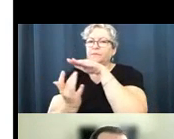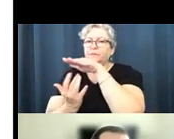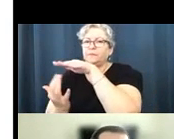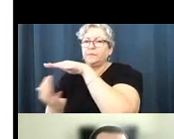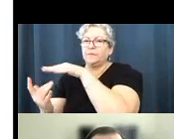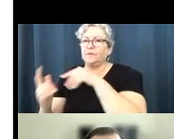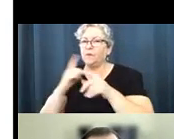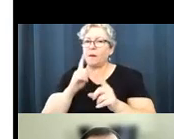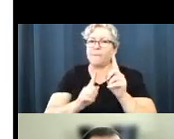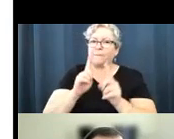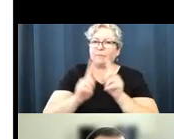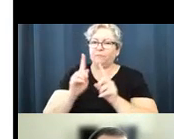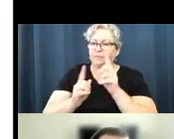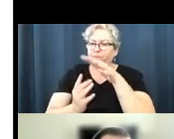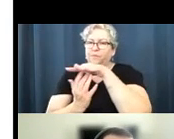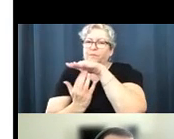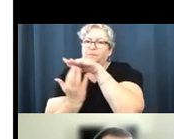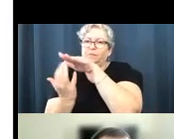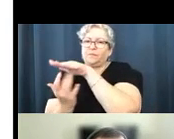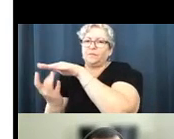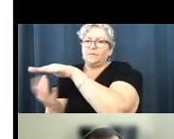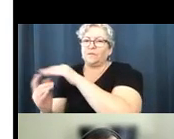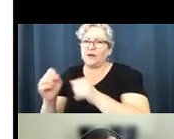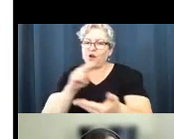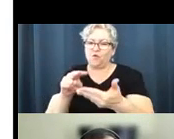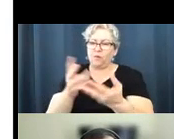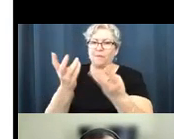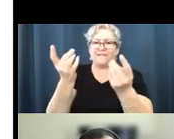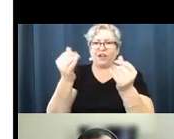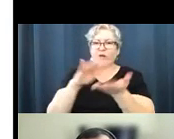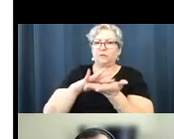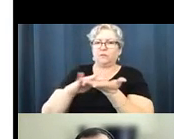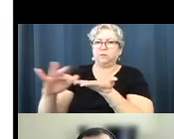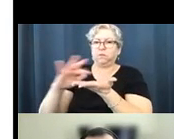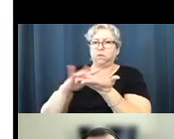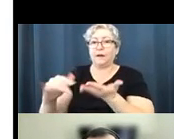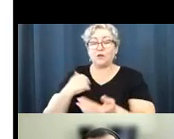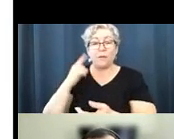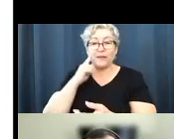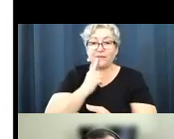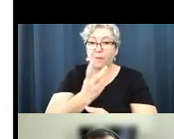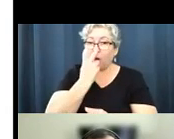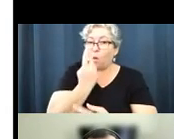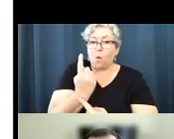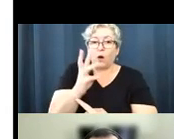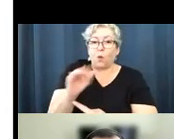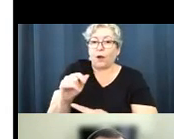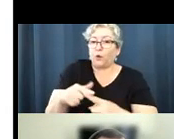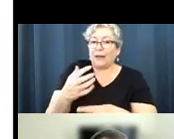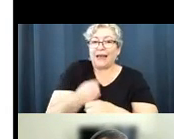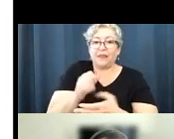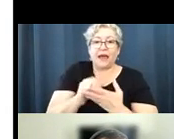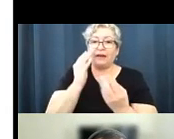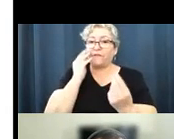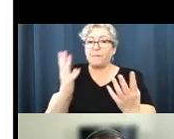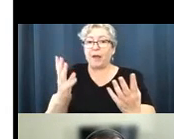son las bolitas del Braille que suben y bajan dependiendo de lo que yo estoy enfocando, para yo entonces poder verlo con mis dedos. Si yo soy ciego